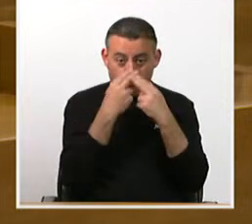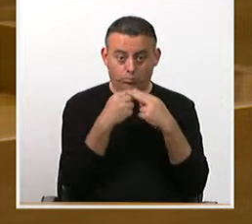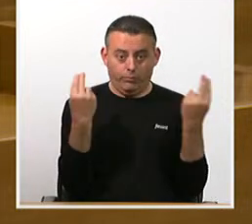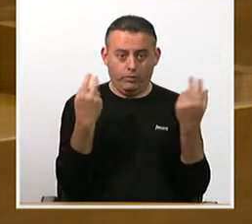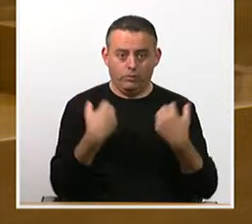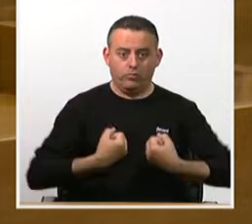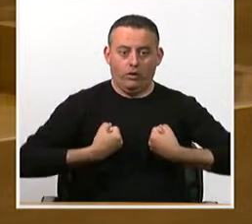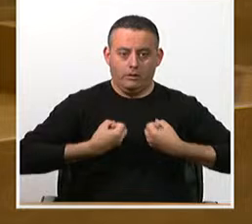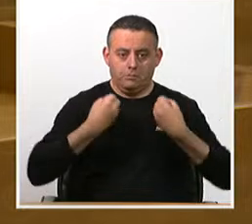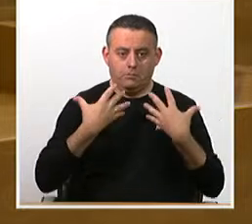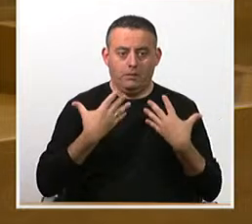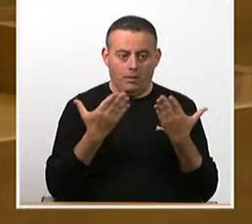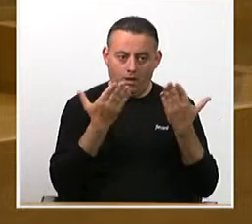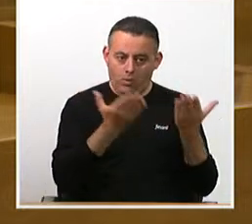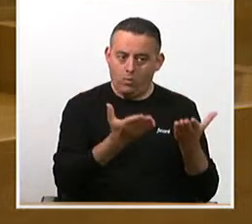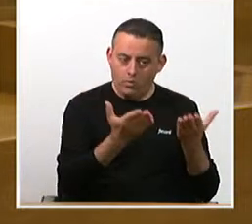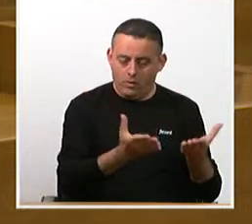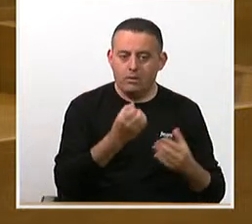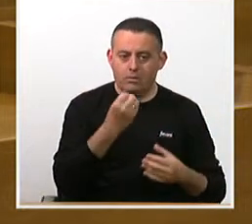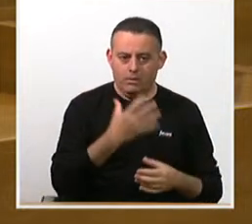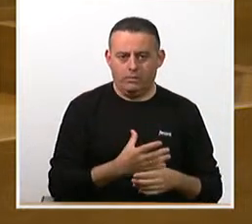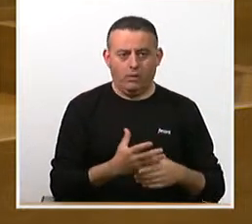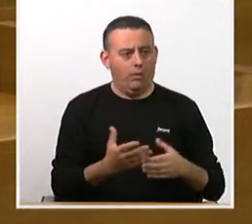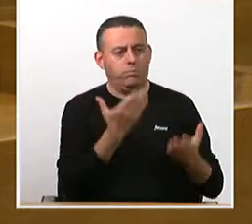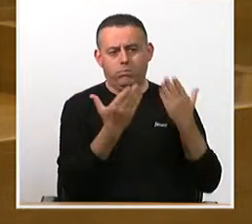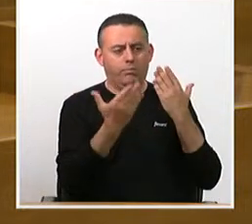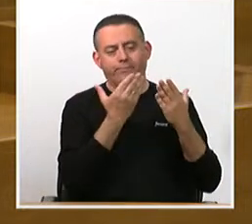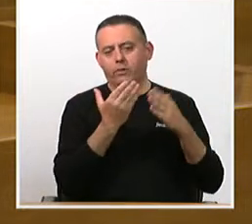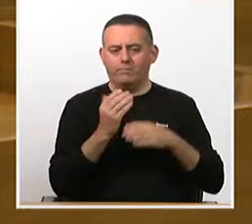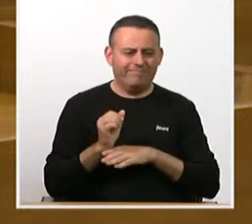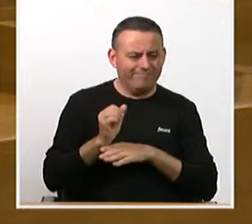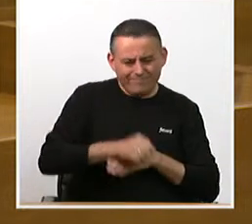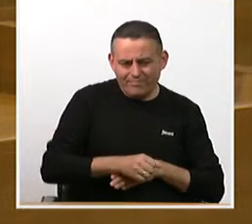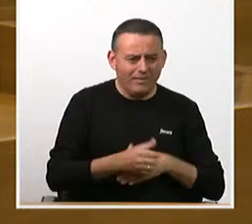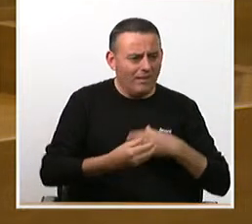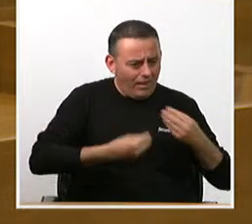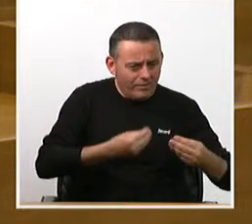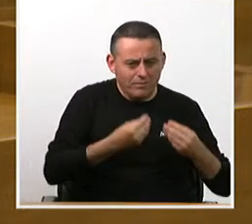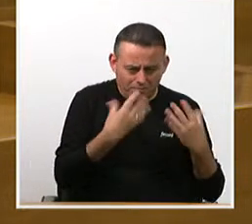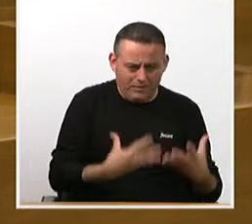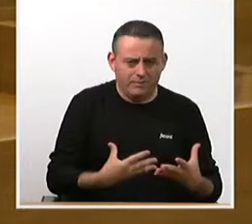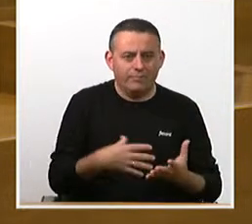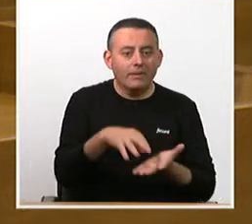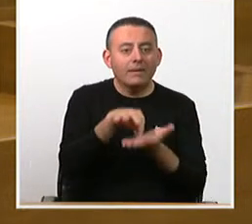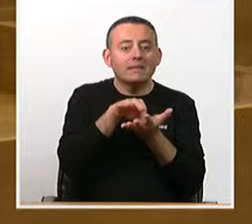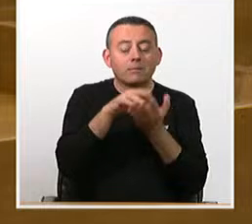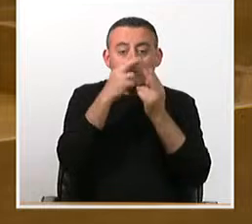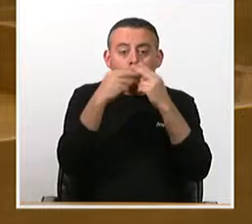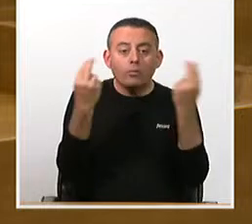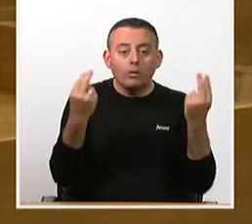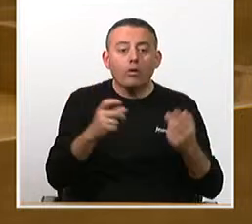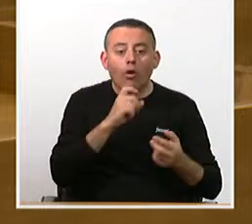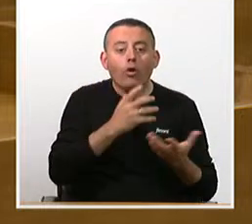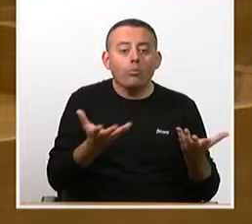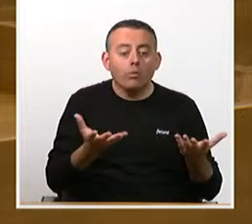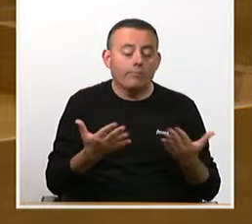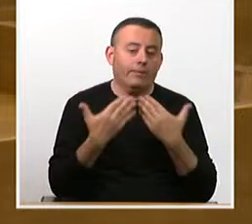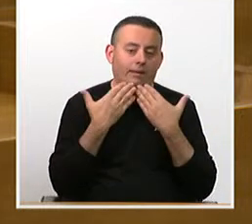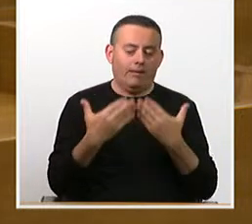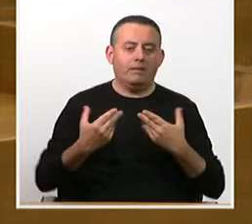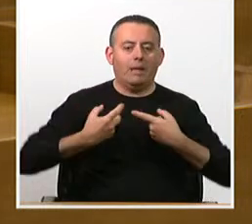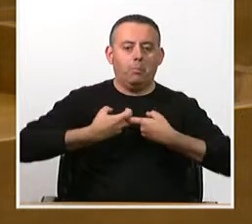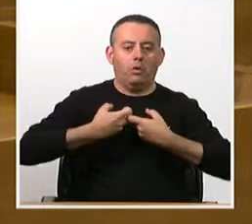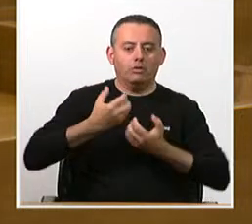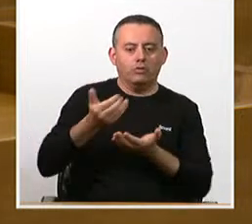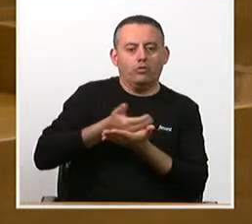que sea capaz de hacer frente a las adversidades unos servicios públicos que se pagan con impuestos que ayudan a tener una sanidad pública que